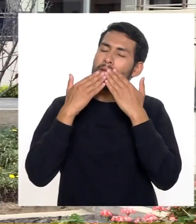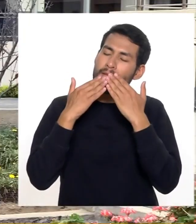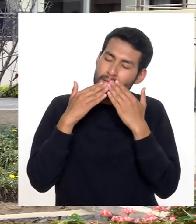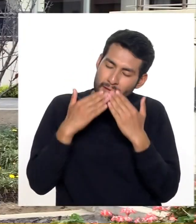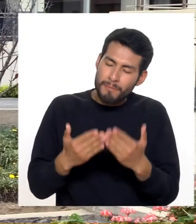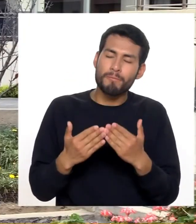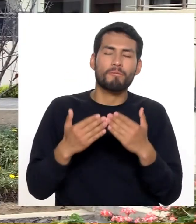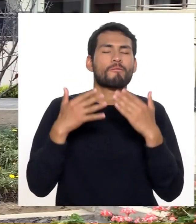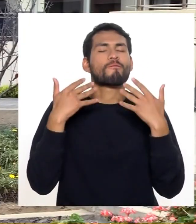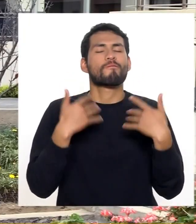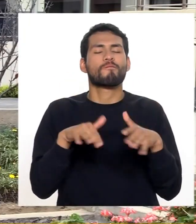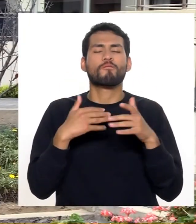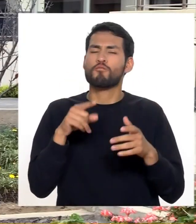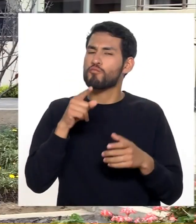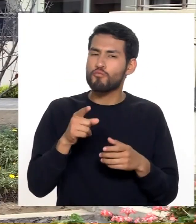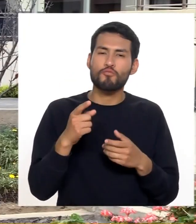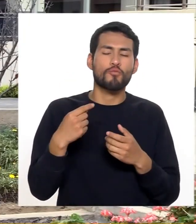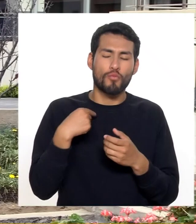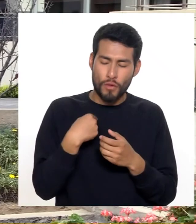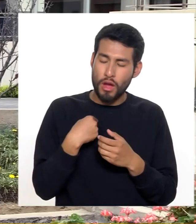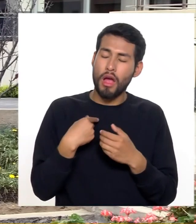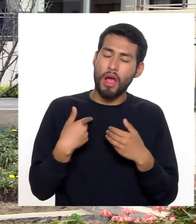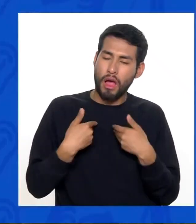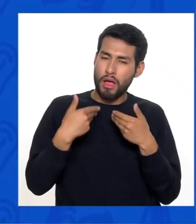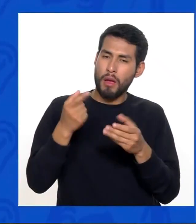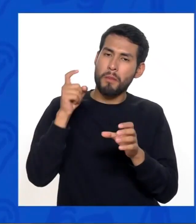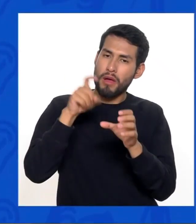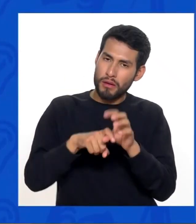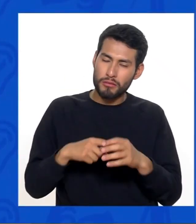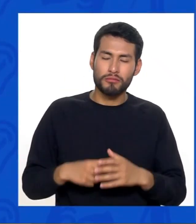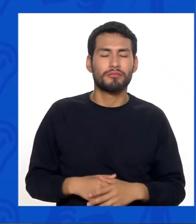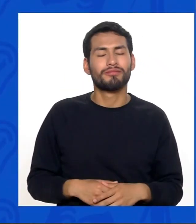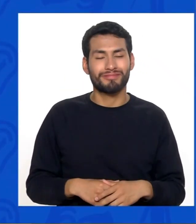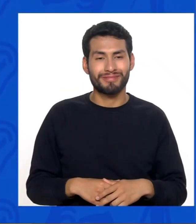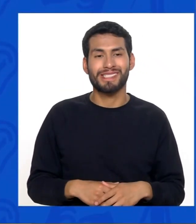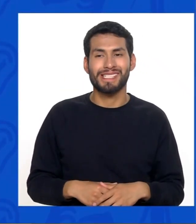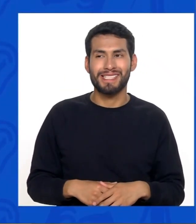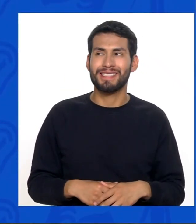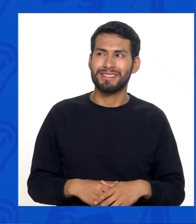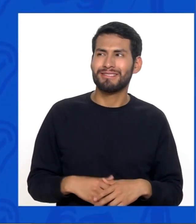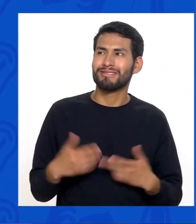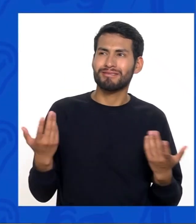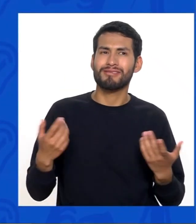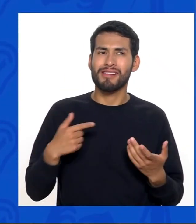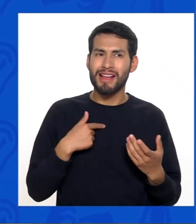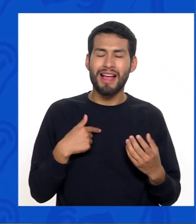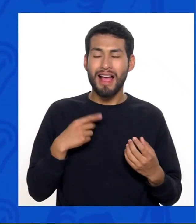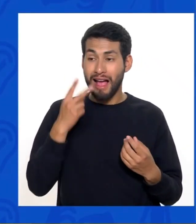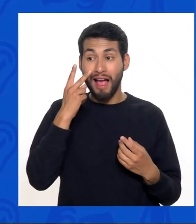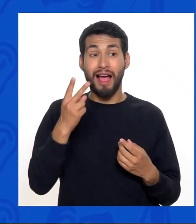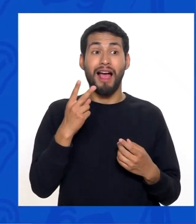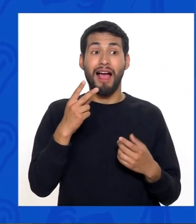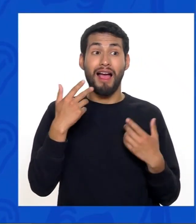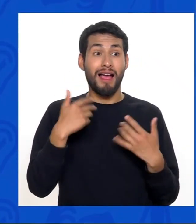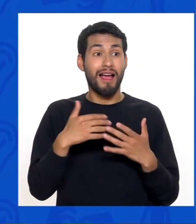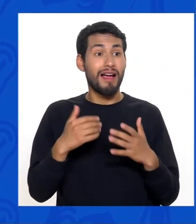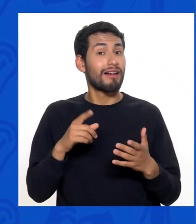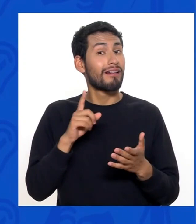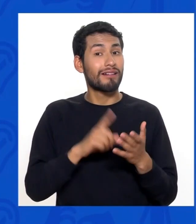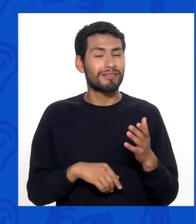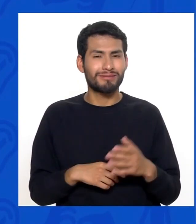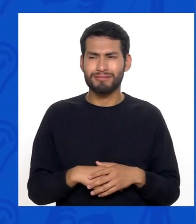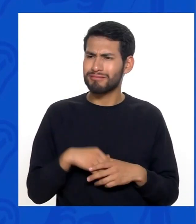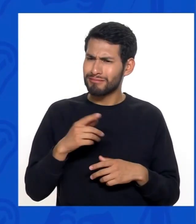Agradezco mucho la participación que he tenido. Lo que más me llama la atención